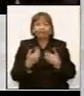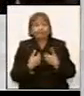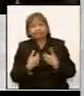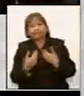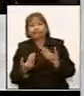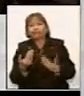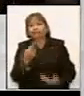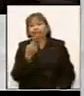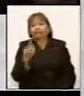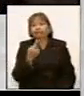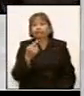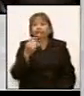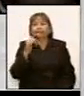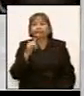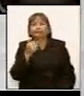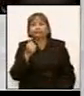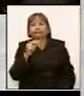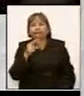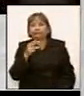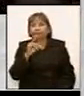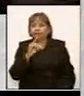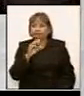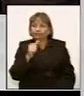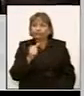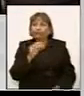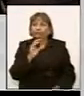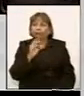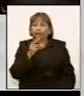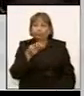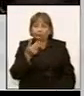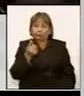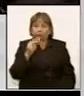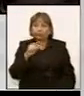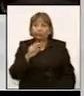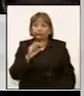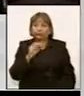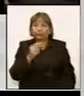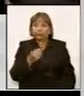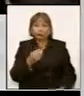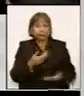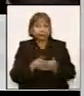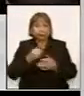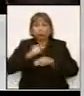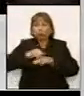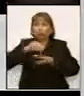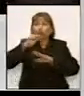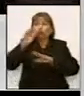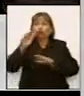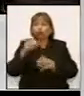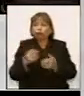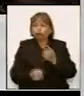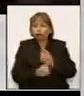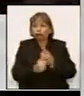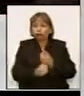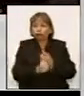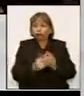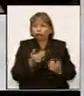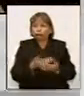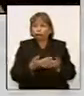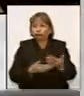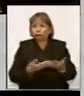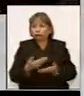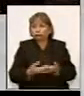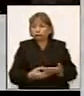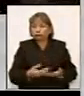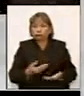en Yanahuanca, sino por ejemplo en Chango, ¿no? Este cerro de Chango, ¿no? Y corre el peligro de estos deslizamientos, como hemos